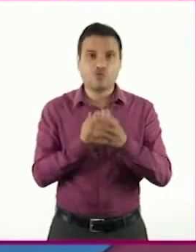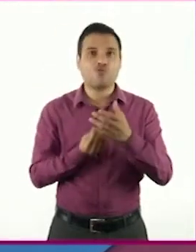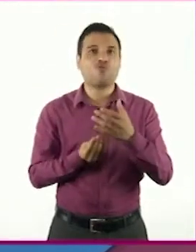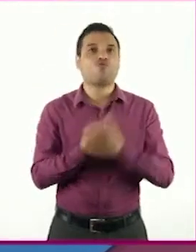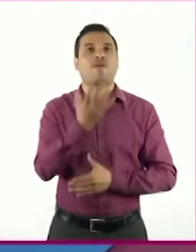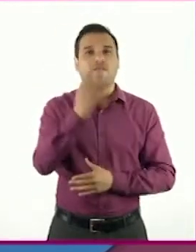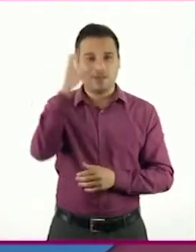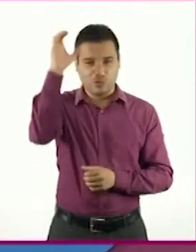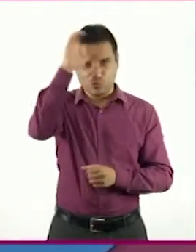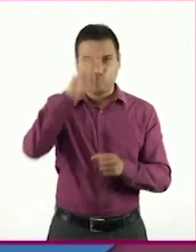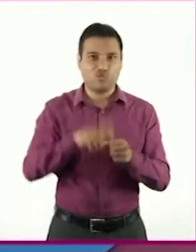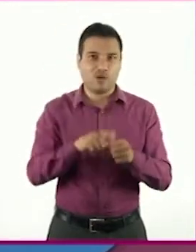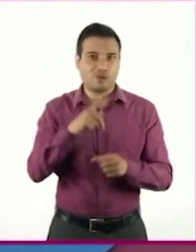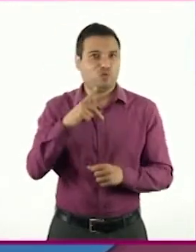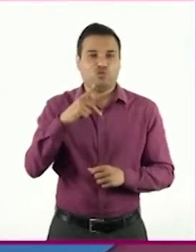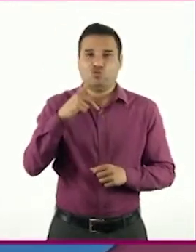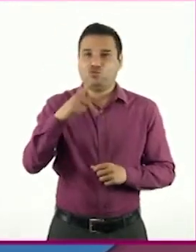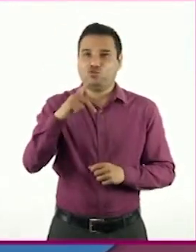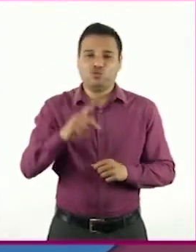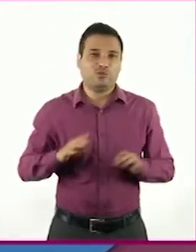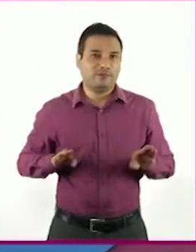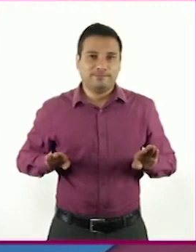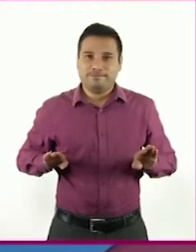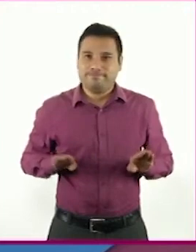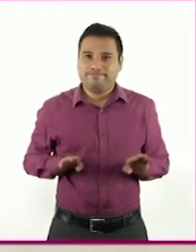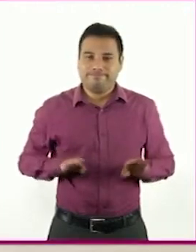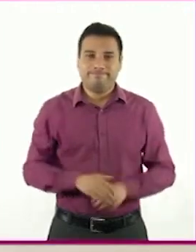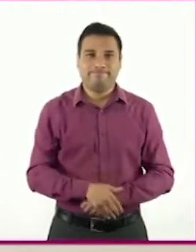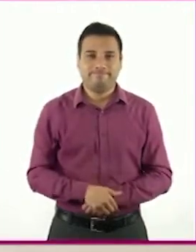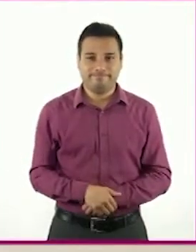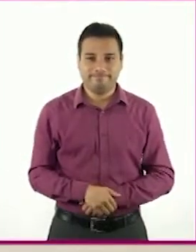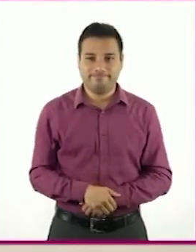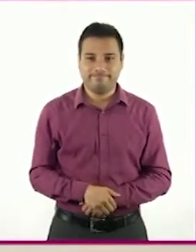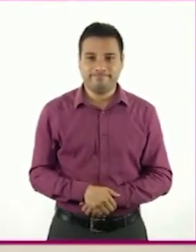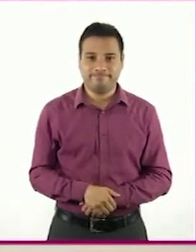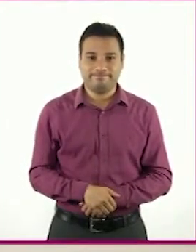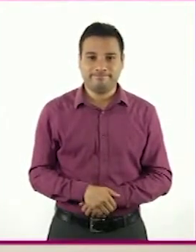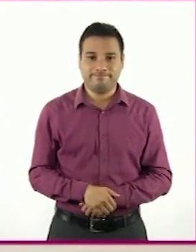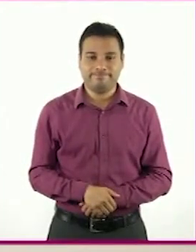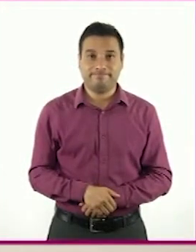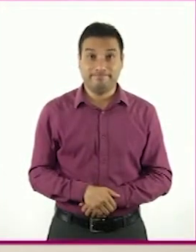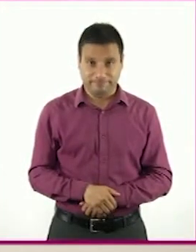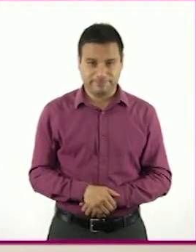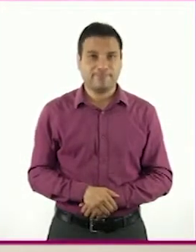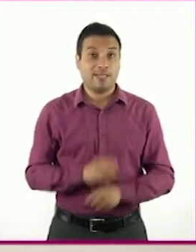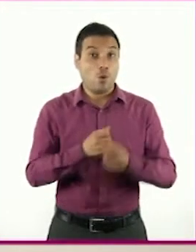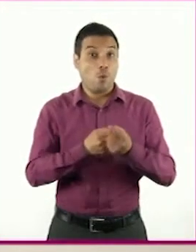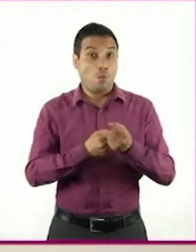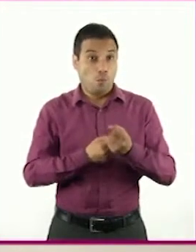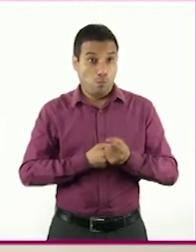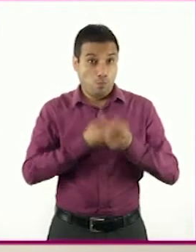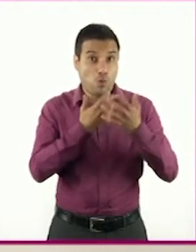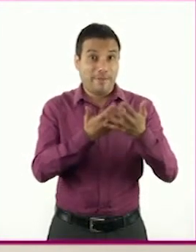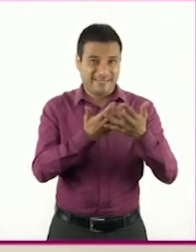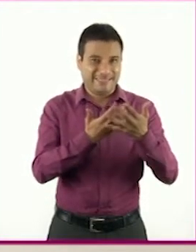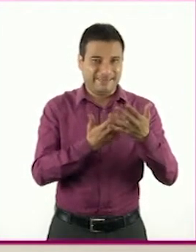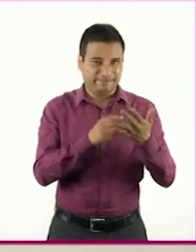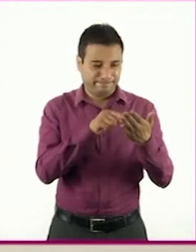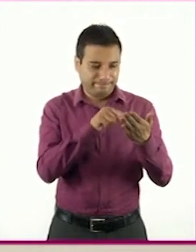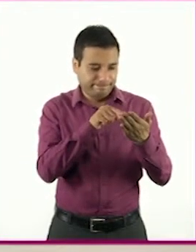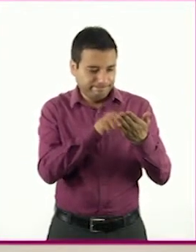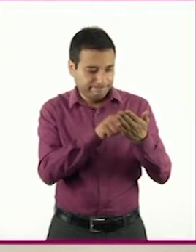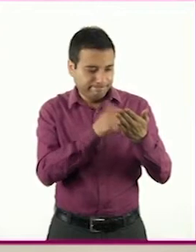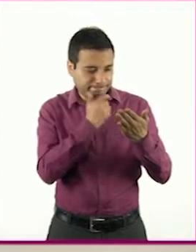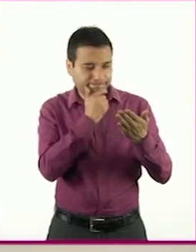realidad en la que ellos se sienten vivos. A través de estos poemas, podemos introducirnos un poco en algunos